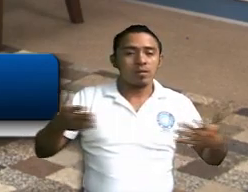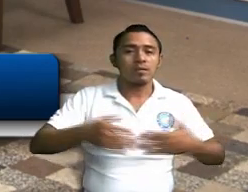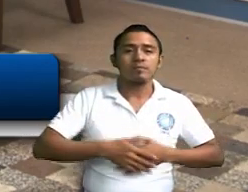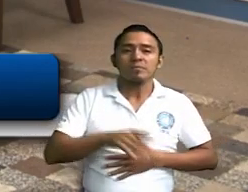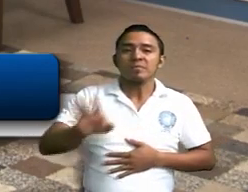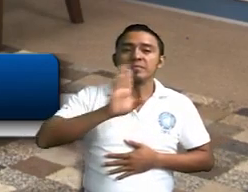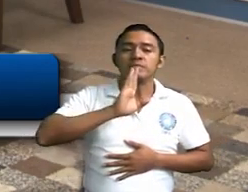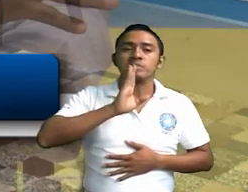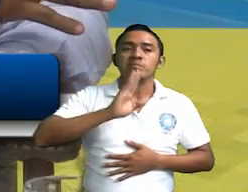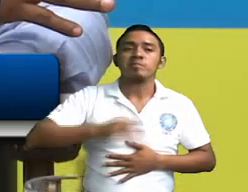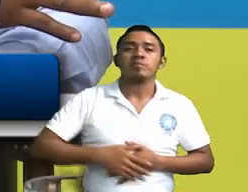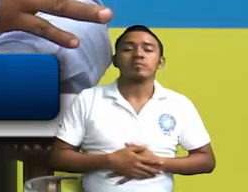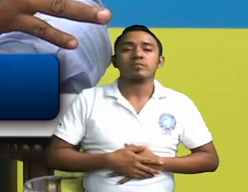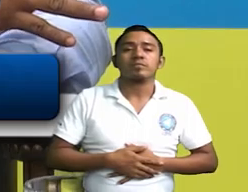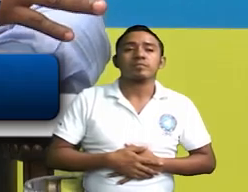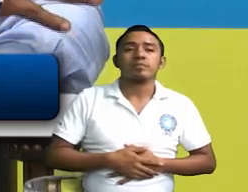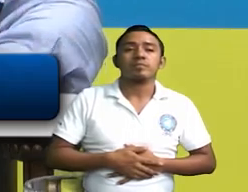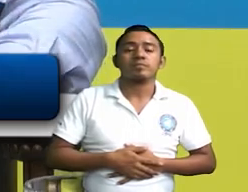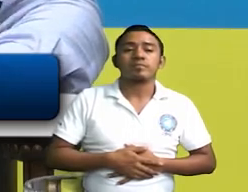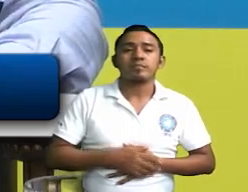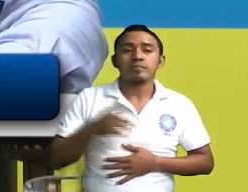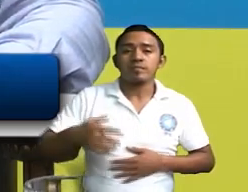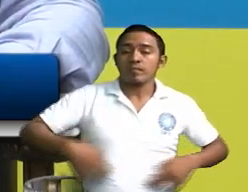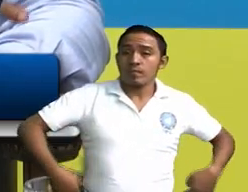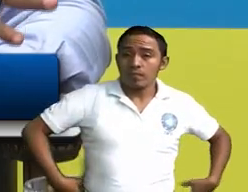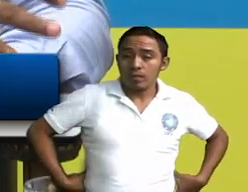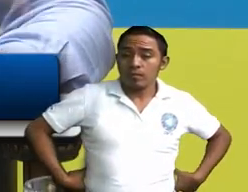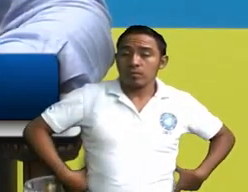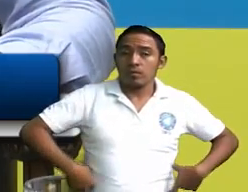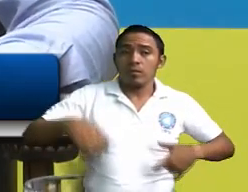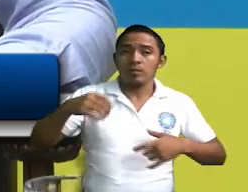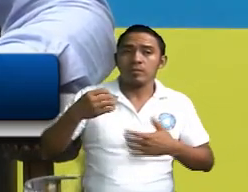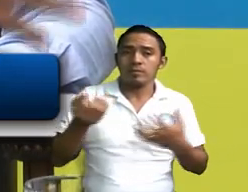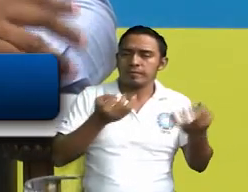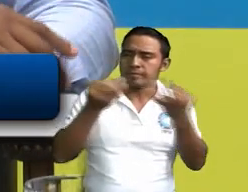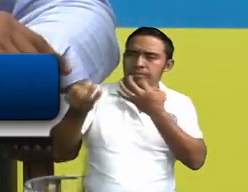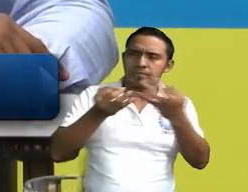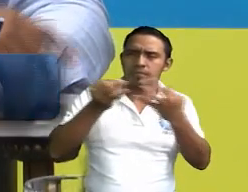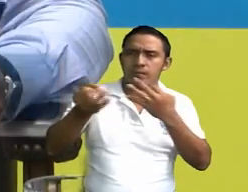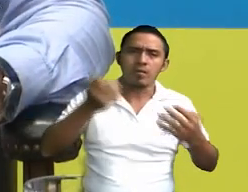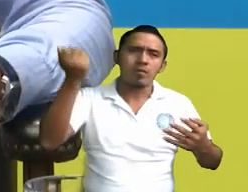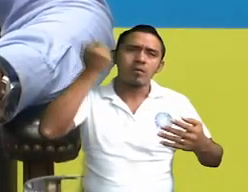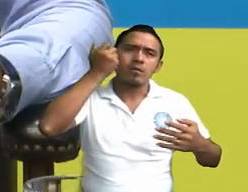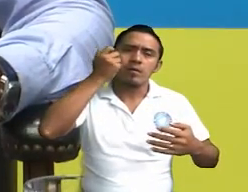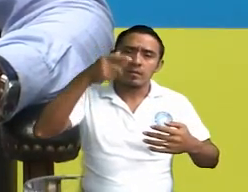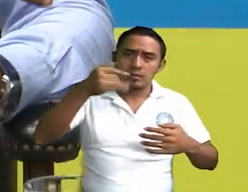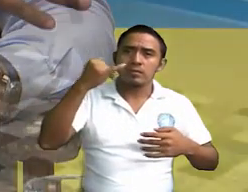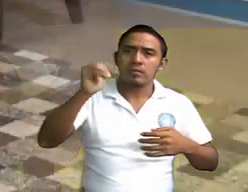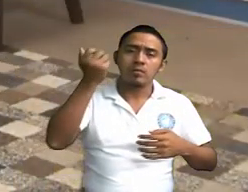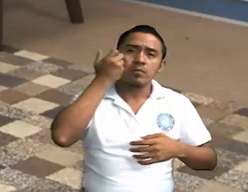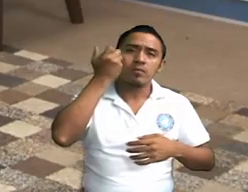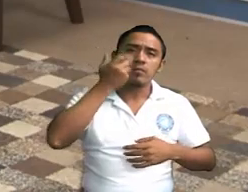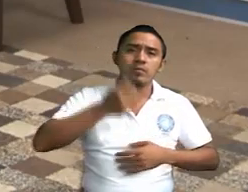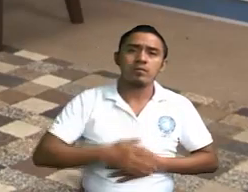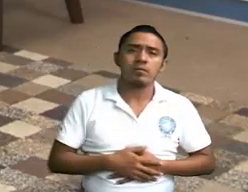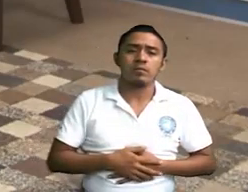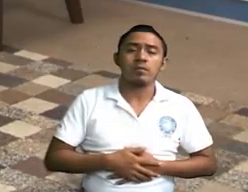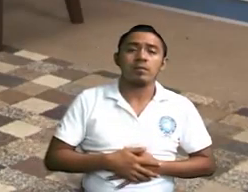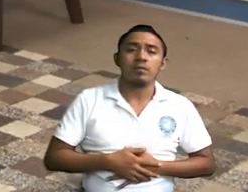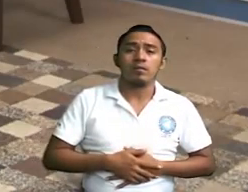de la bursitis de cadera, ¿verdad? Amplíame más sobre esta enfermedad. ¿Esta sí es una enfermedad? Este es un